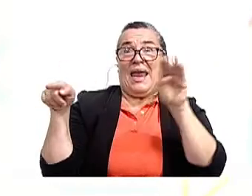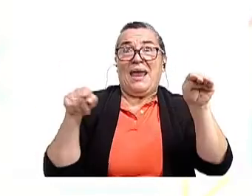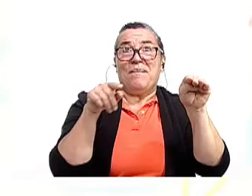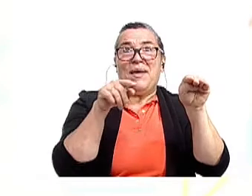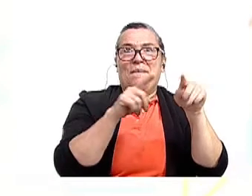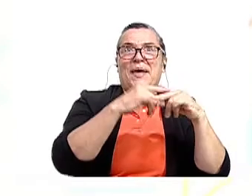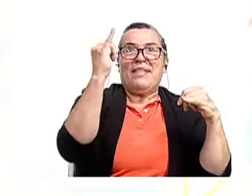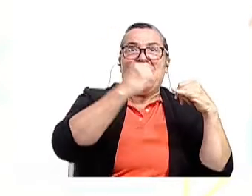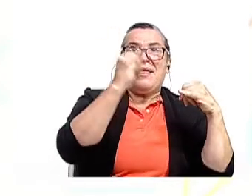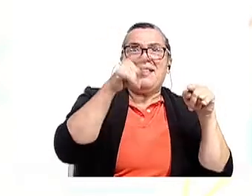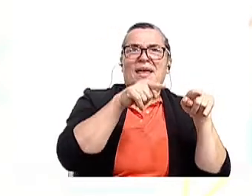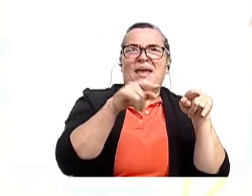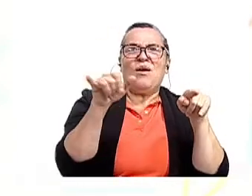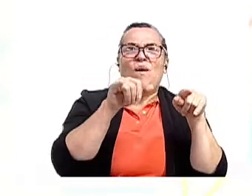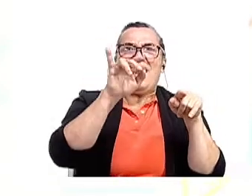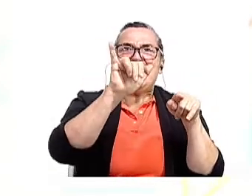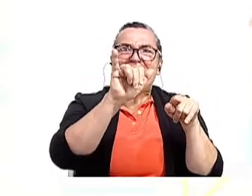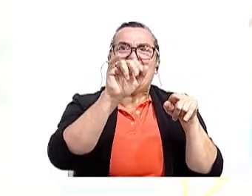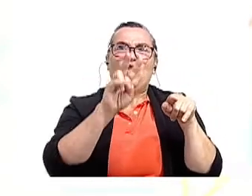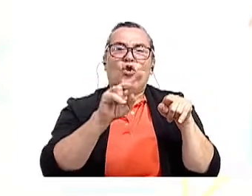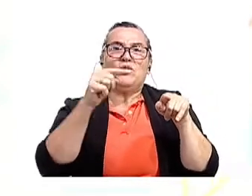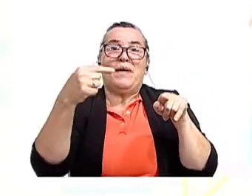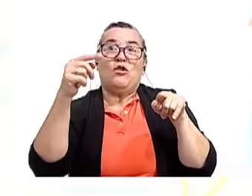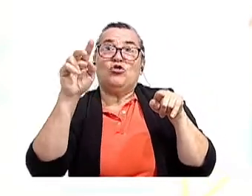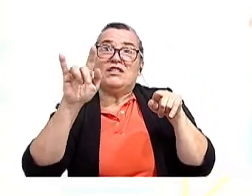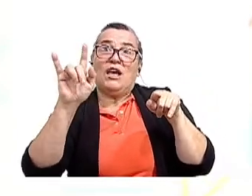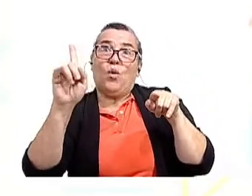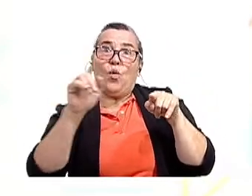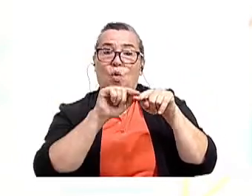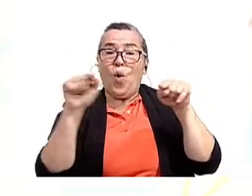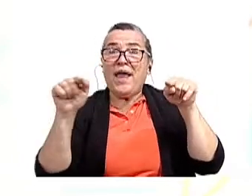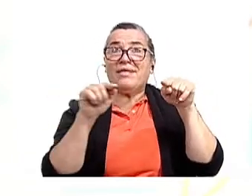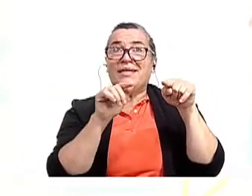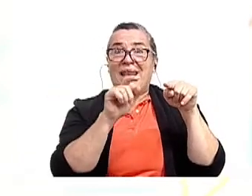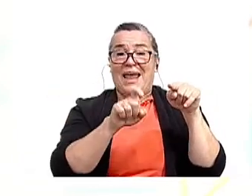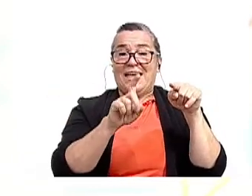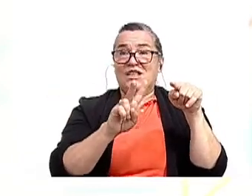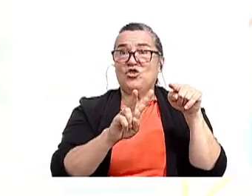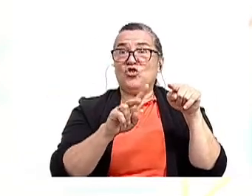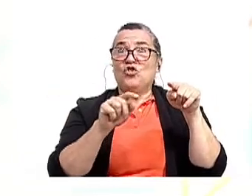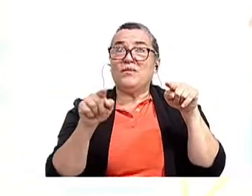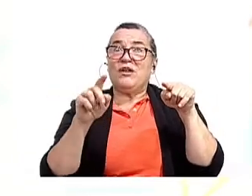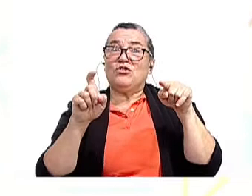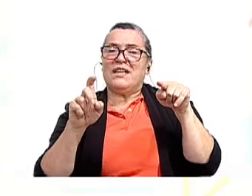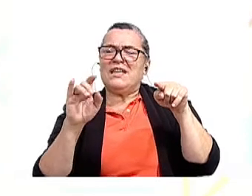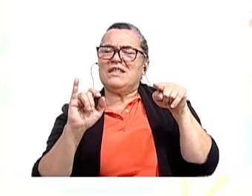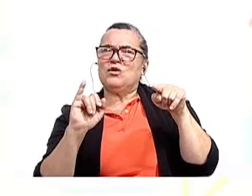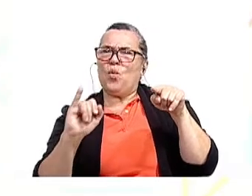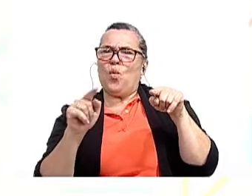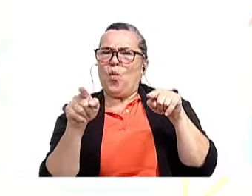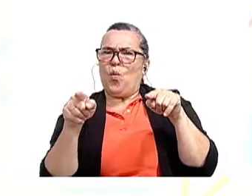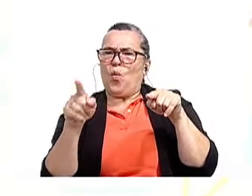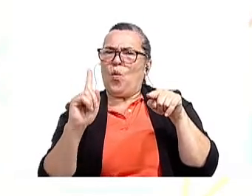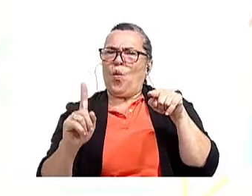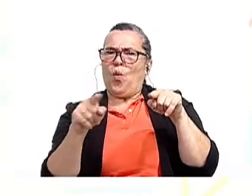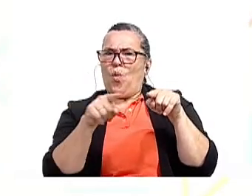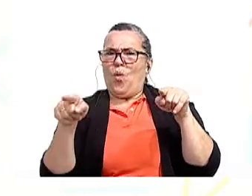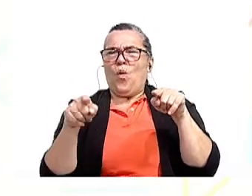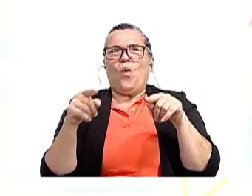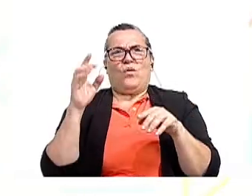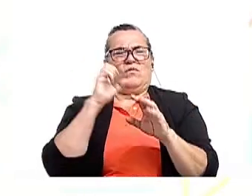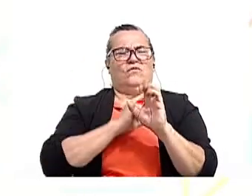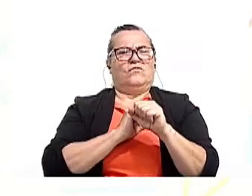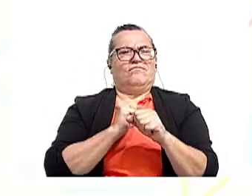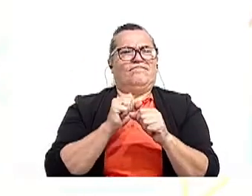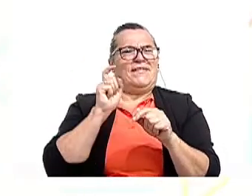recuerdan? ¿Qué es importante para nosotros? Pues poder identificar las variables en estas coordenadas. Es